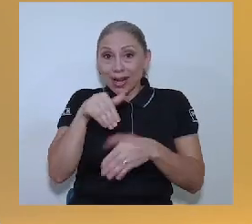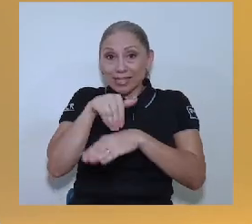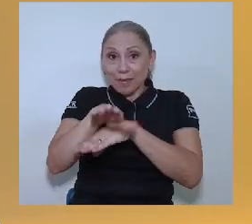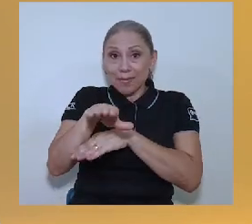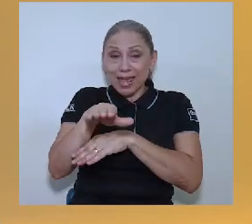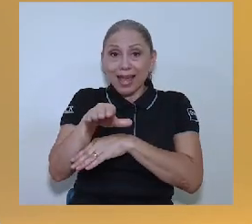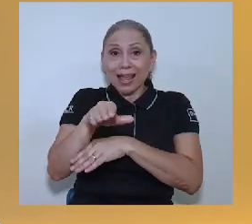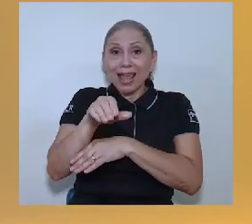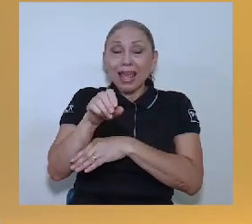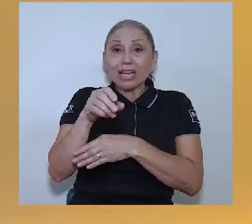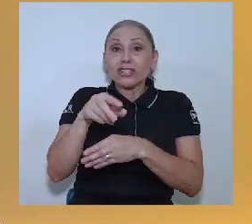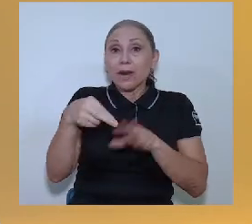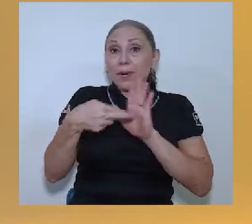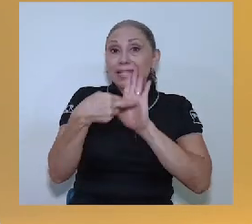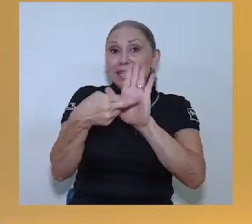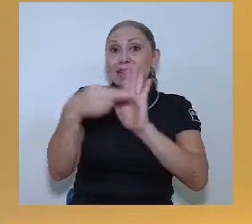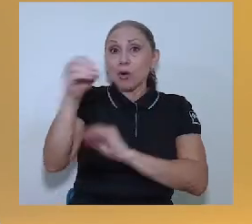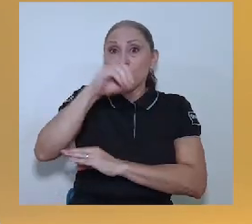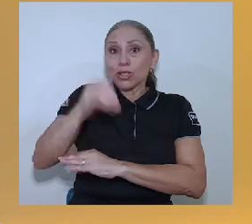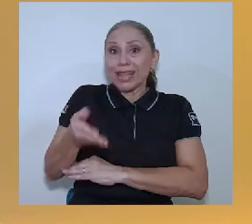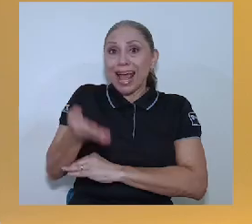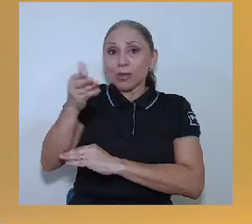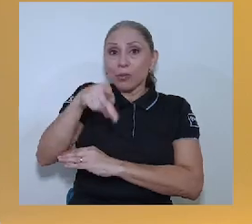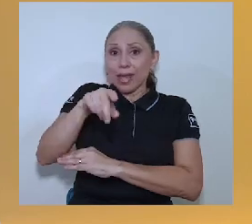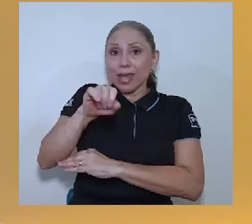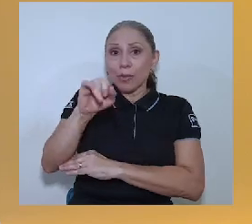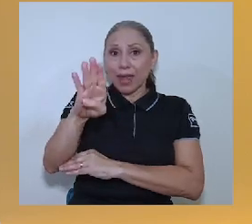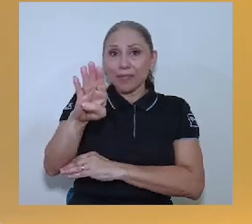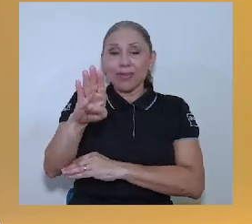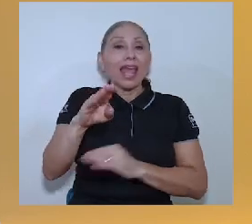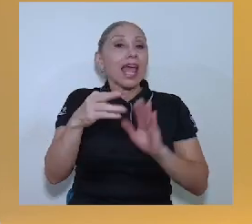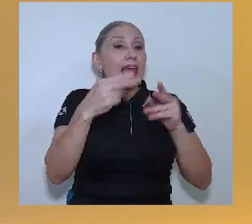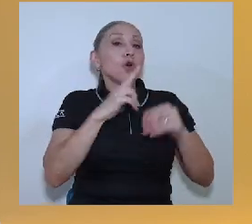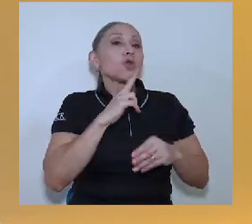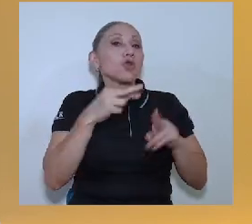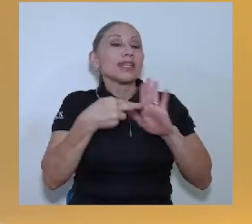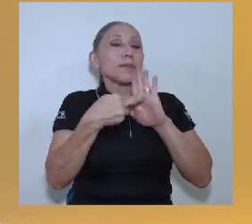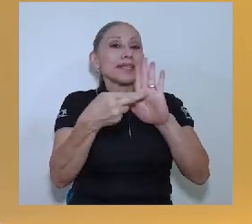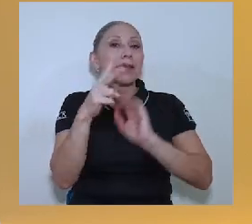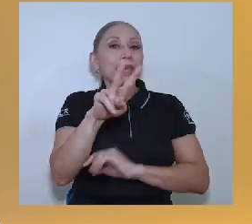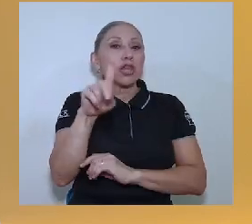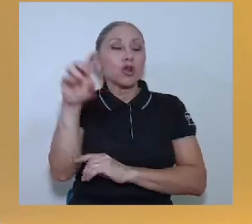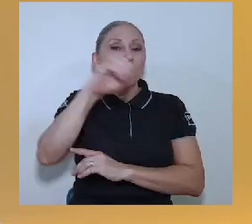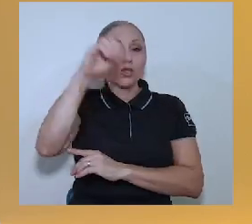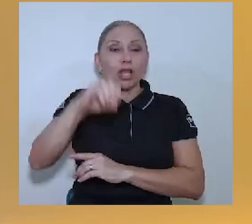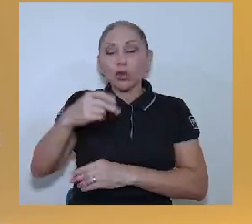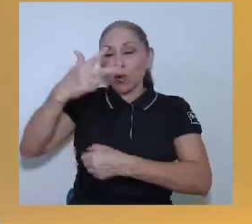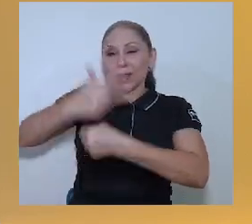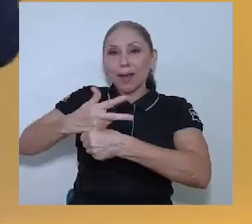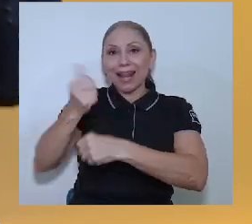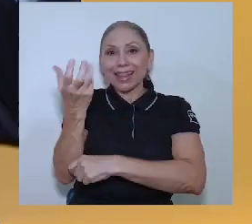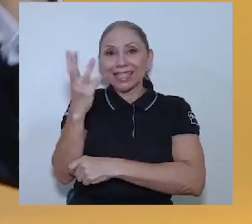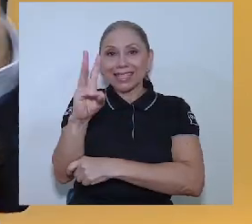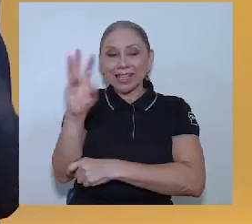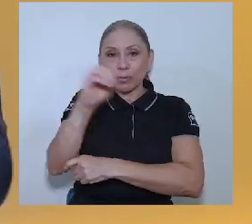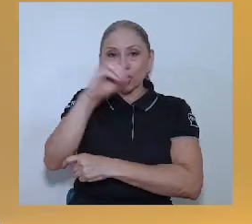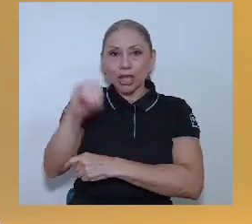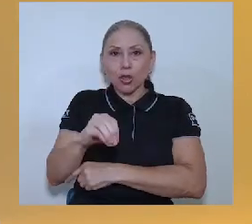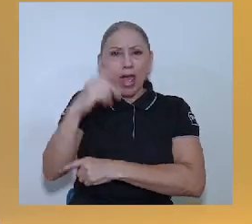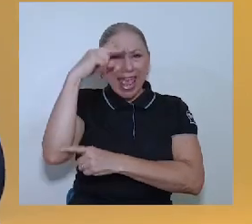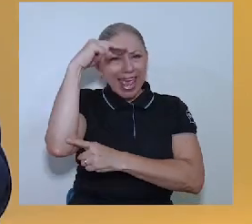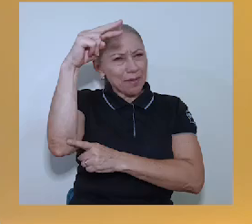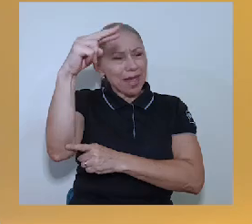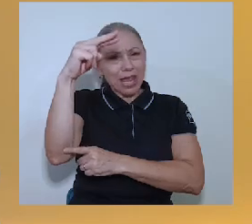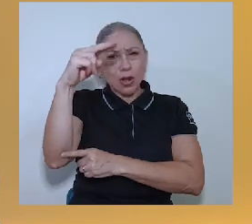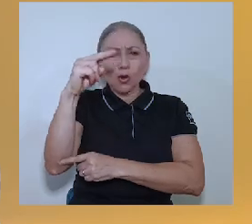Bruto. Imagínense usted. En Honduras el 21% y en Guatemala el 16%. En México solo el 4%, porque es un país muy grande y con